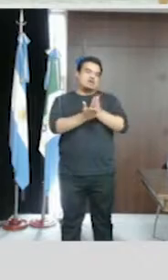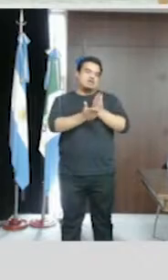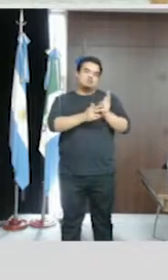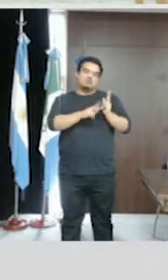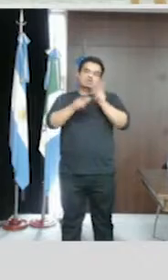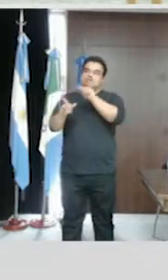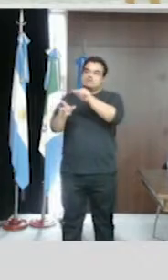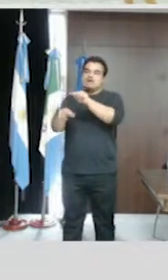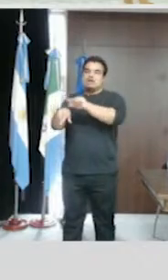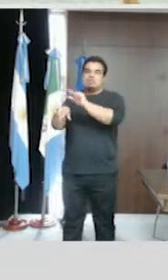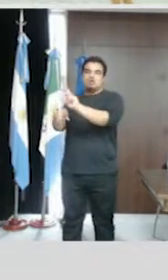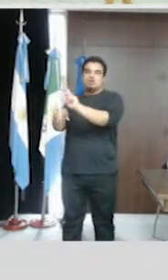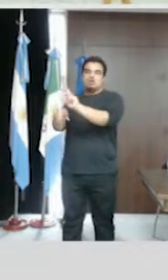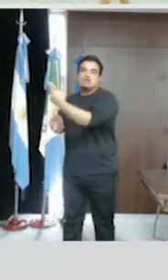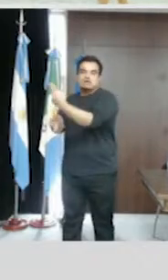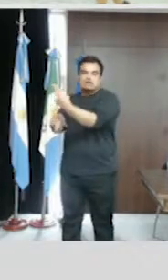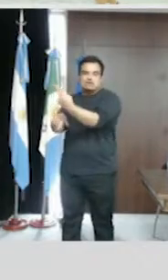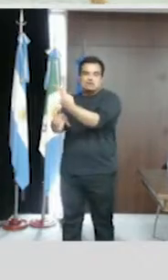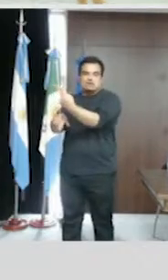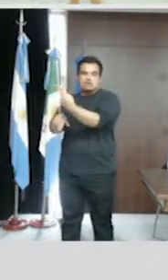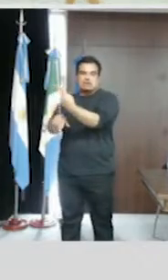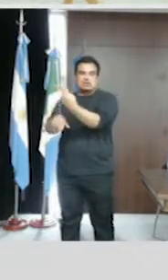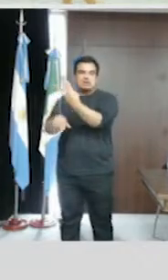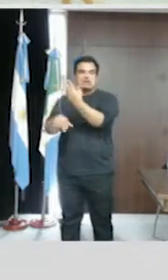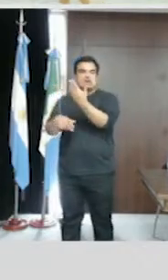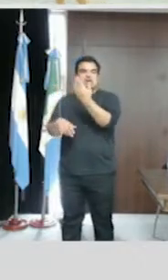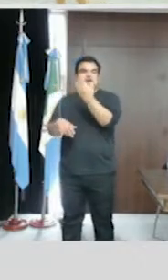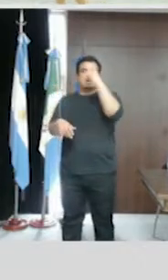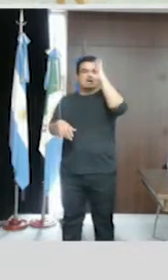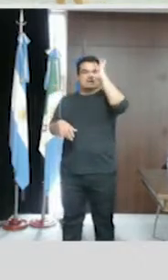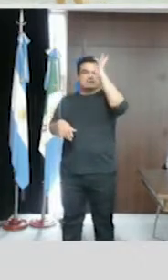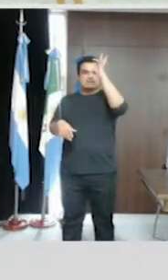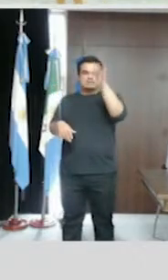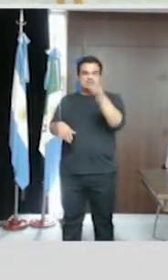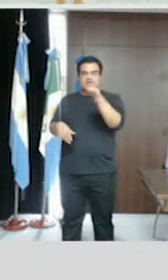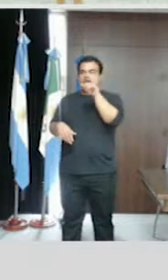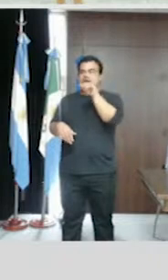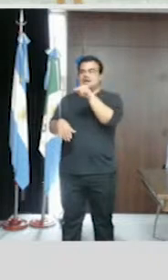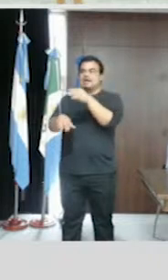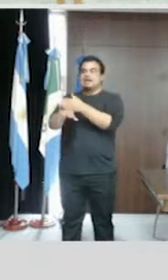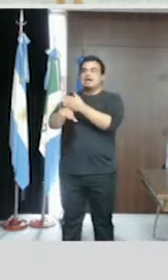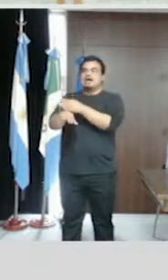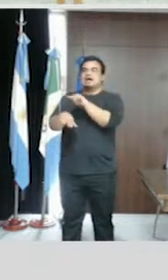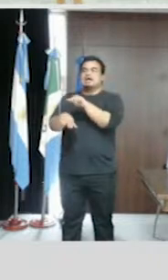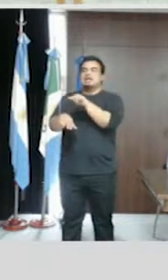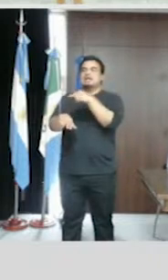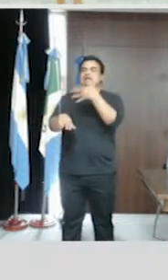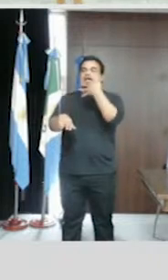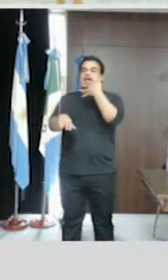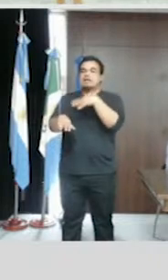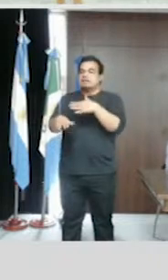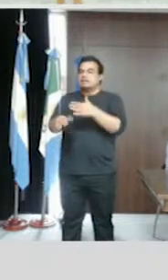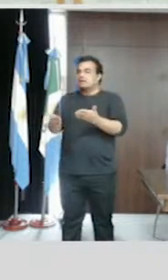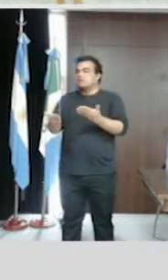morir sin saber que esa persona tiene la capacidad de poder recepcionar esa